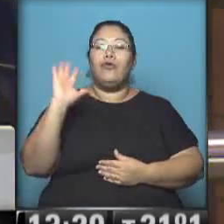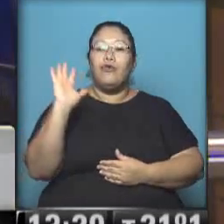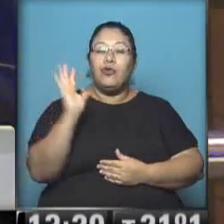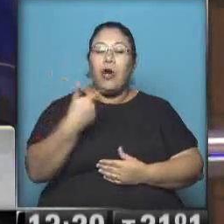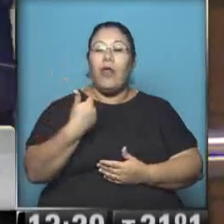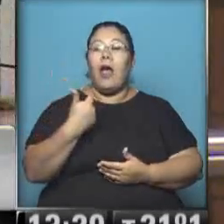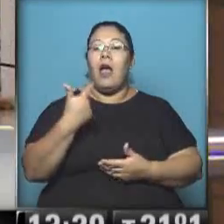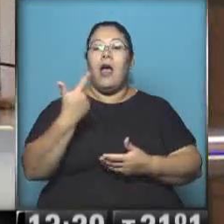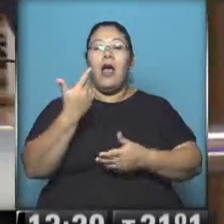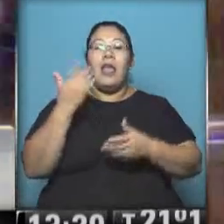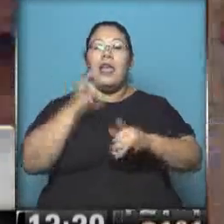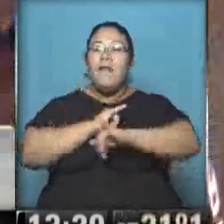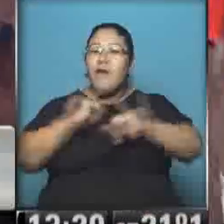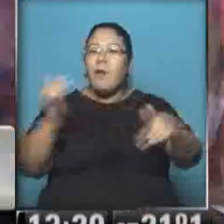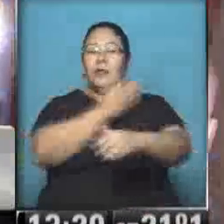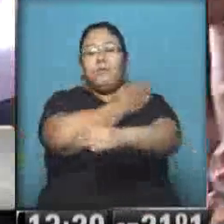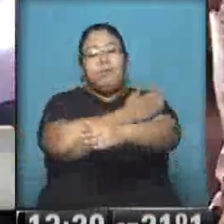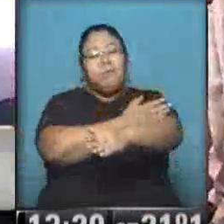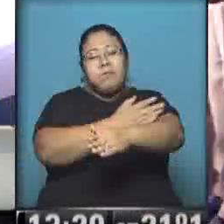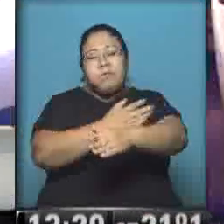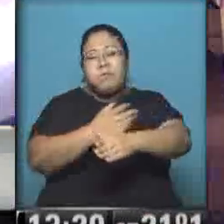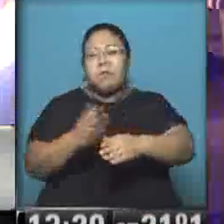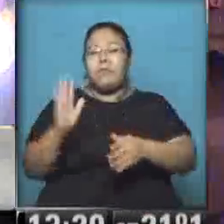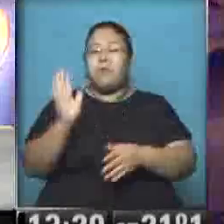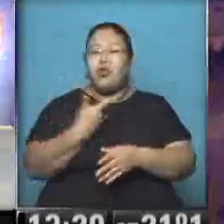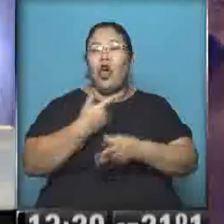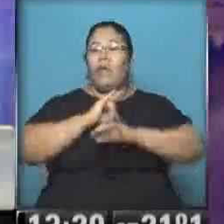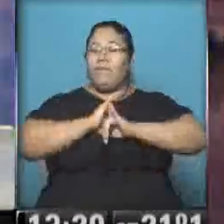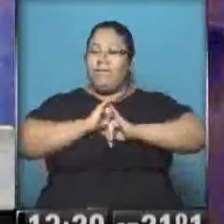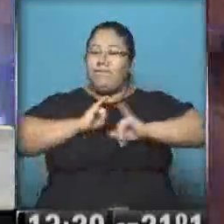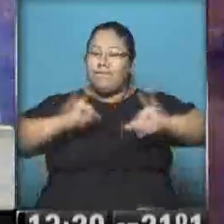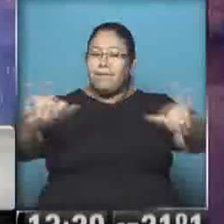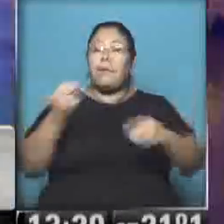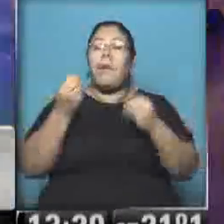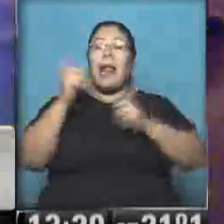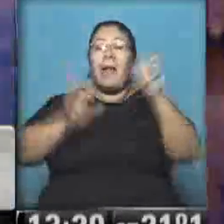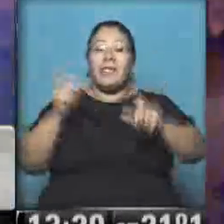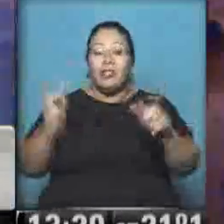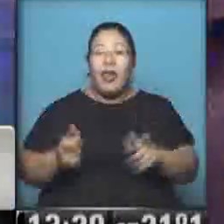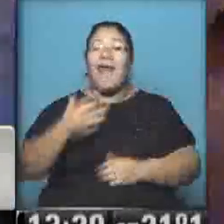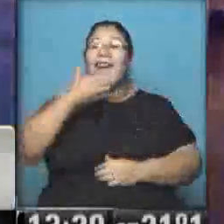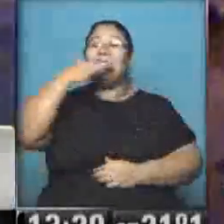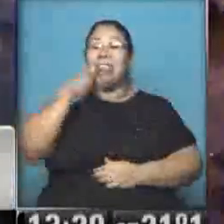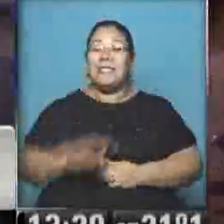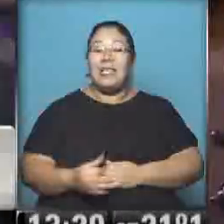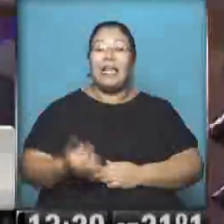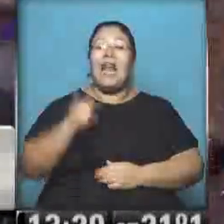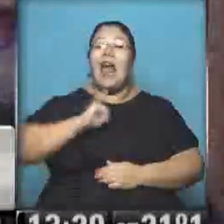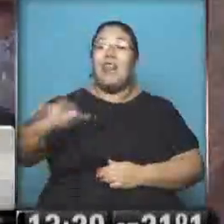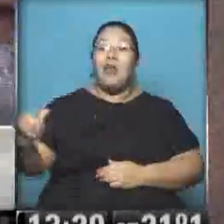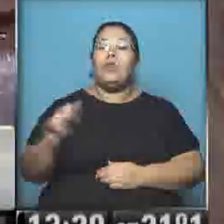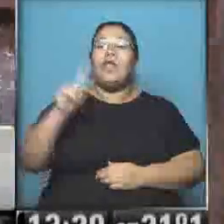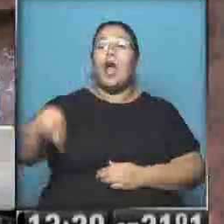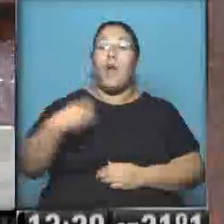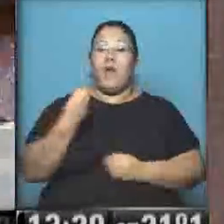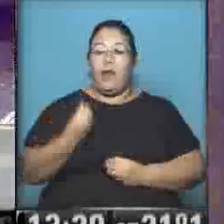hacerse público, todo tiene que mostrarse de la manera que corresponda para que toda la sociedad comprenda a dónde nos estaban conduciendo con esa denuncia, que hace